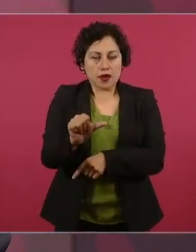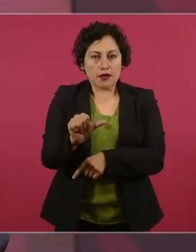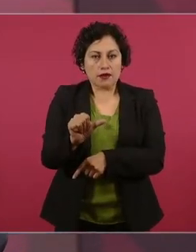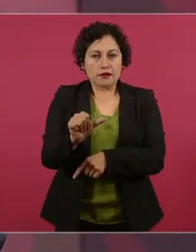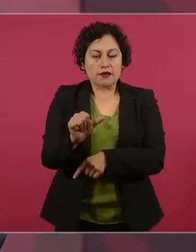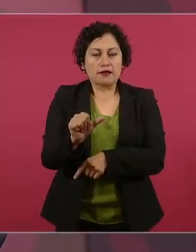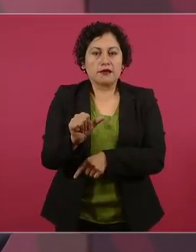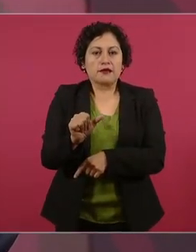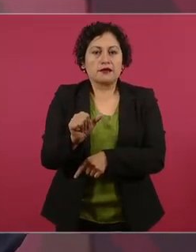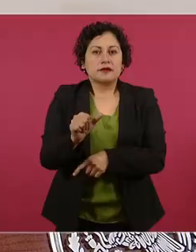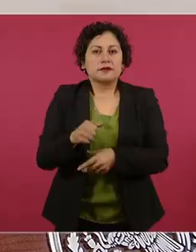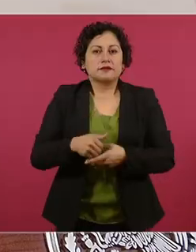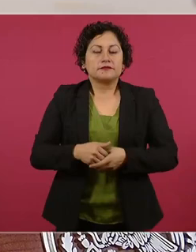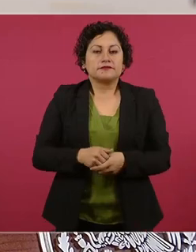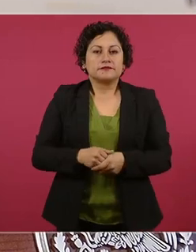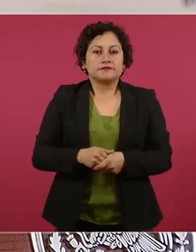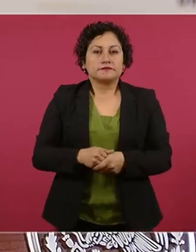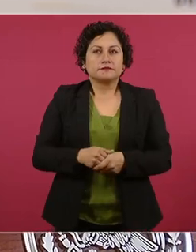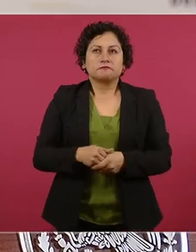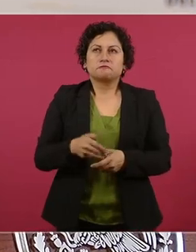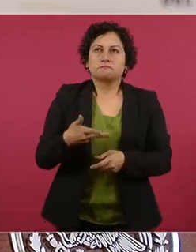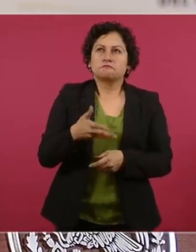en